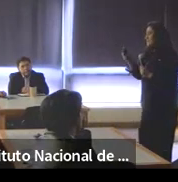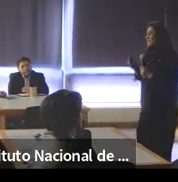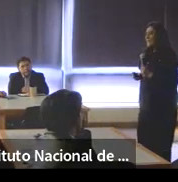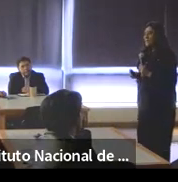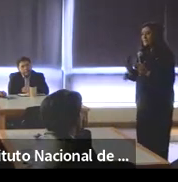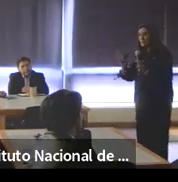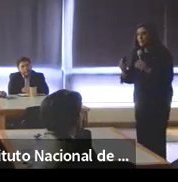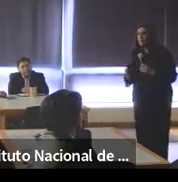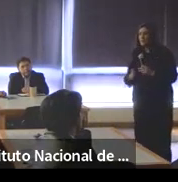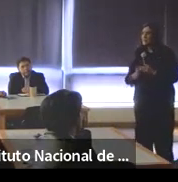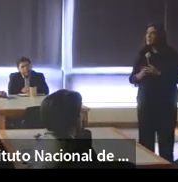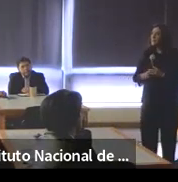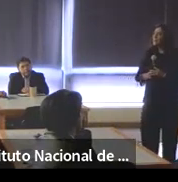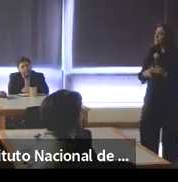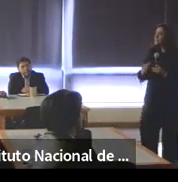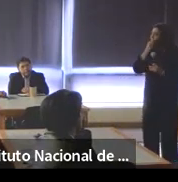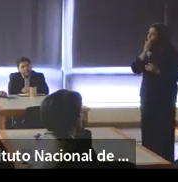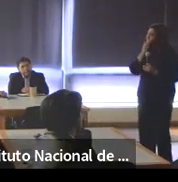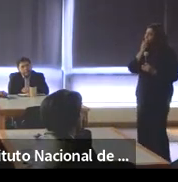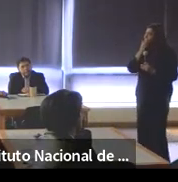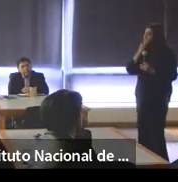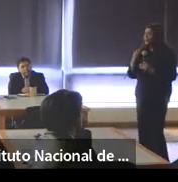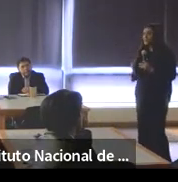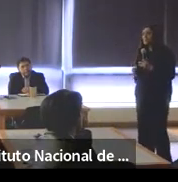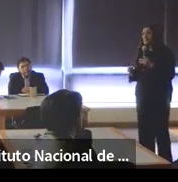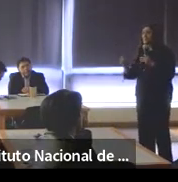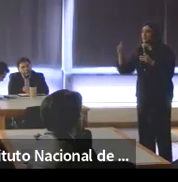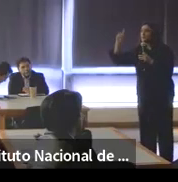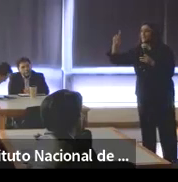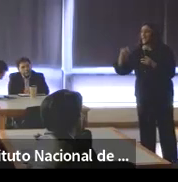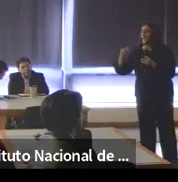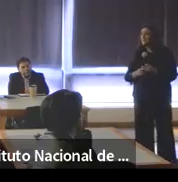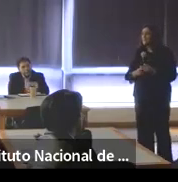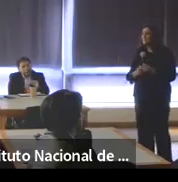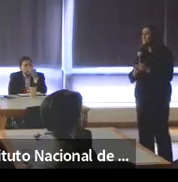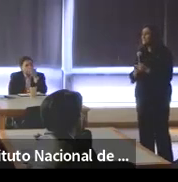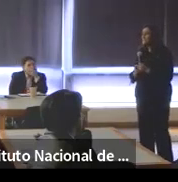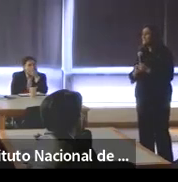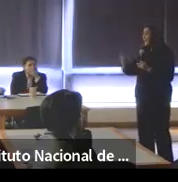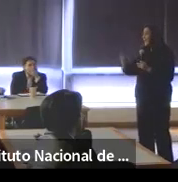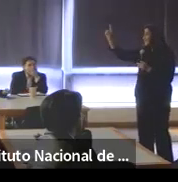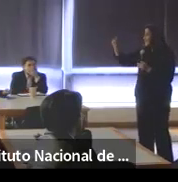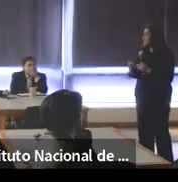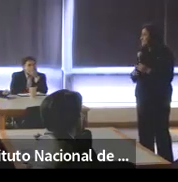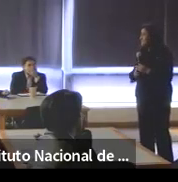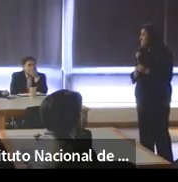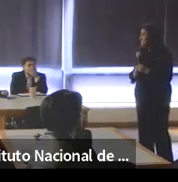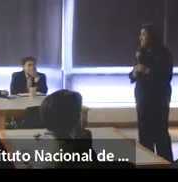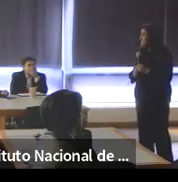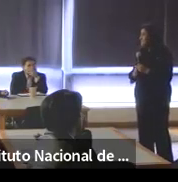fíjense el ser humano tiene alrededor de ocho mil pensamientos al día al